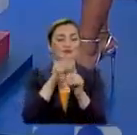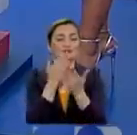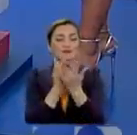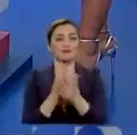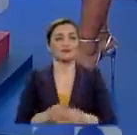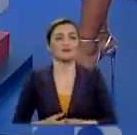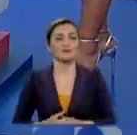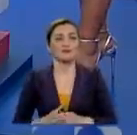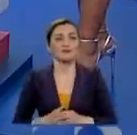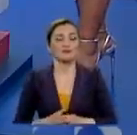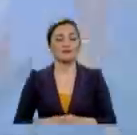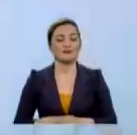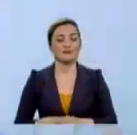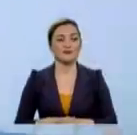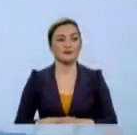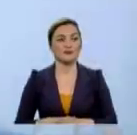Vamos a escuchar. Veamos.